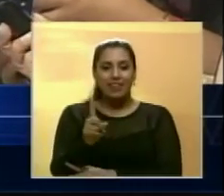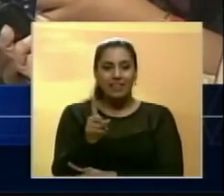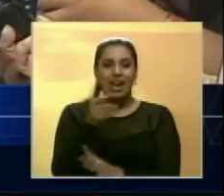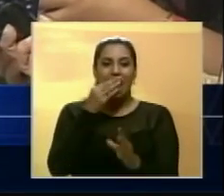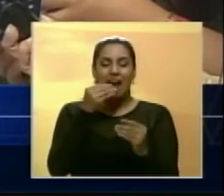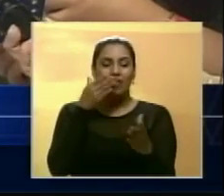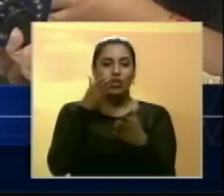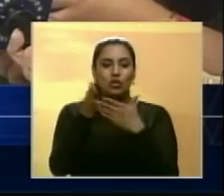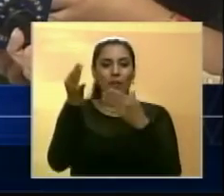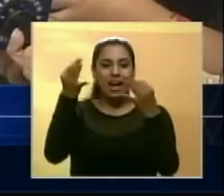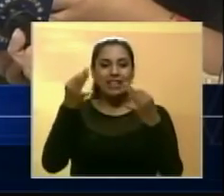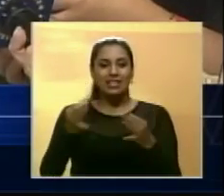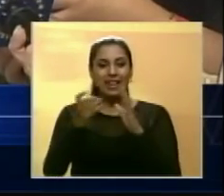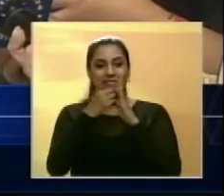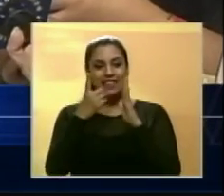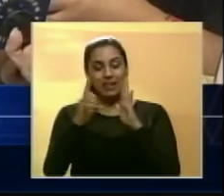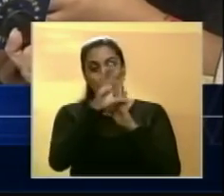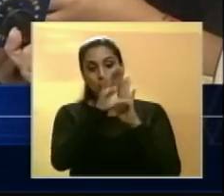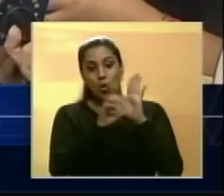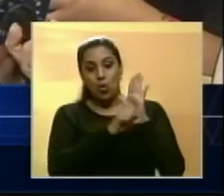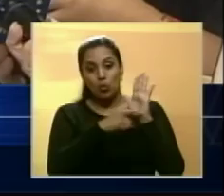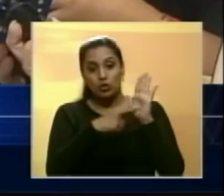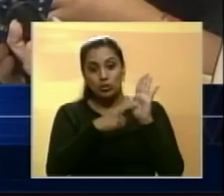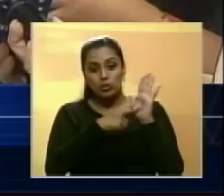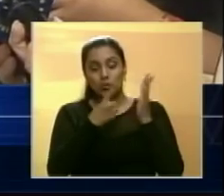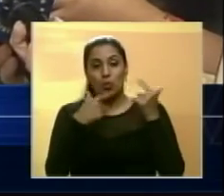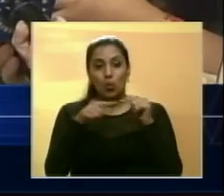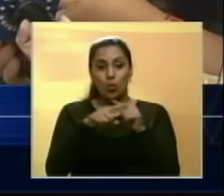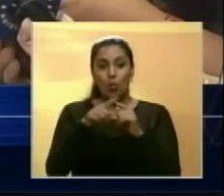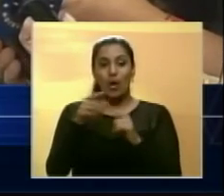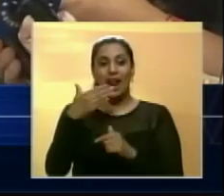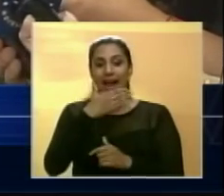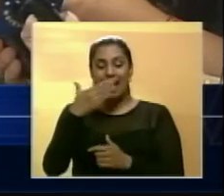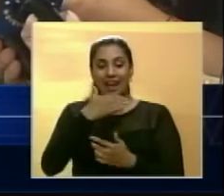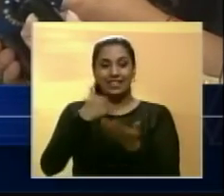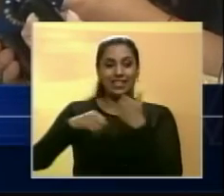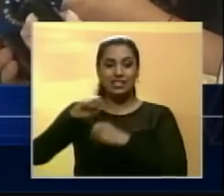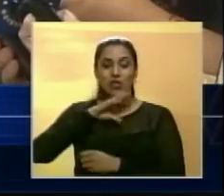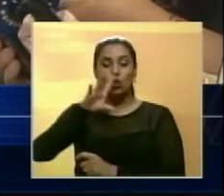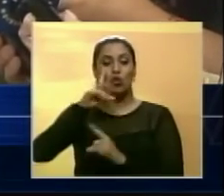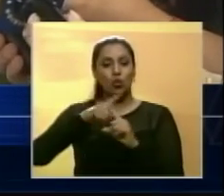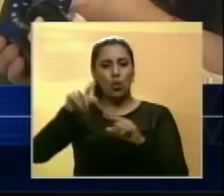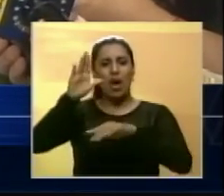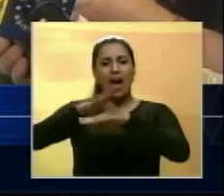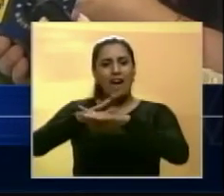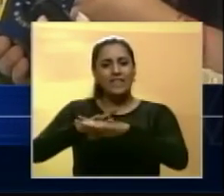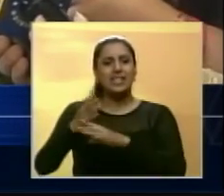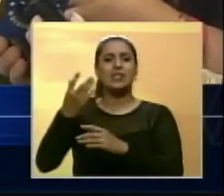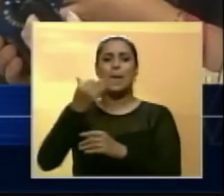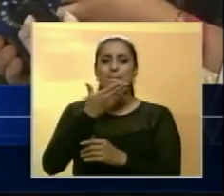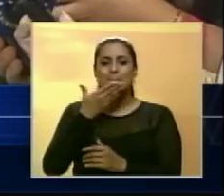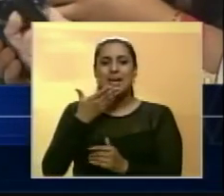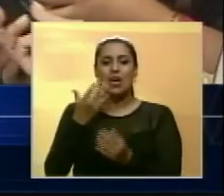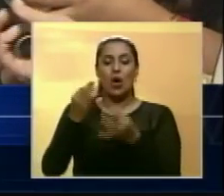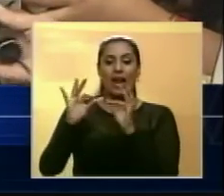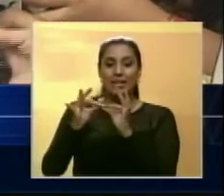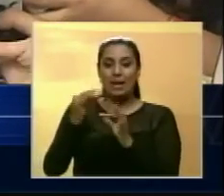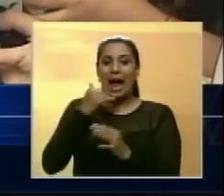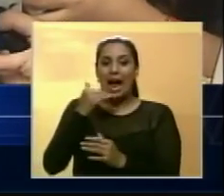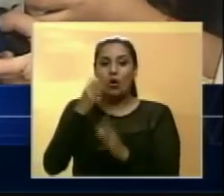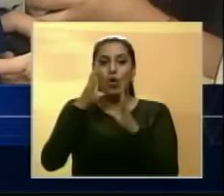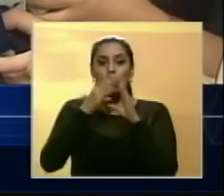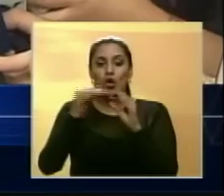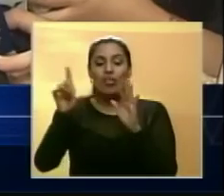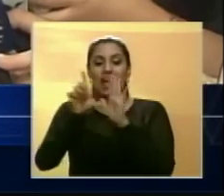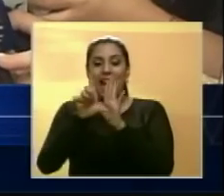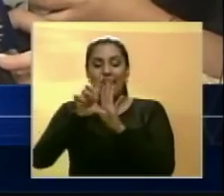por la garantía de los derechos constitucionales que están establecidos en nuestra Carta Magna, sino también solicitando un recurso de interpretación de todas